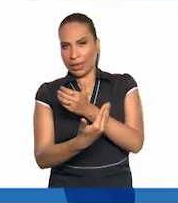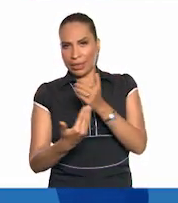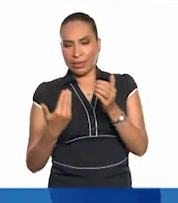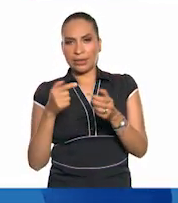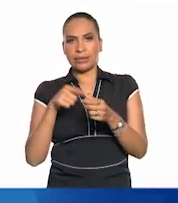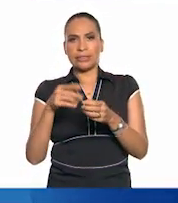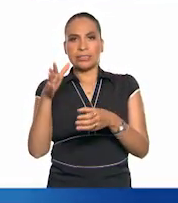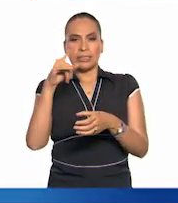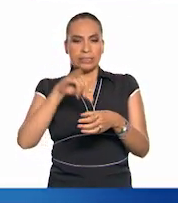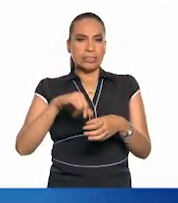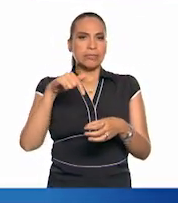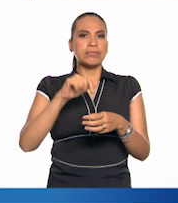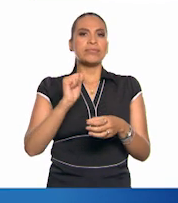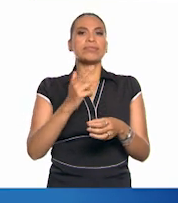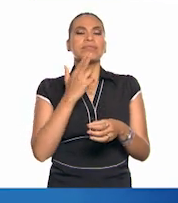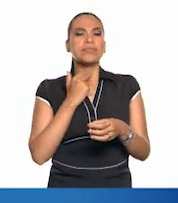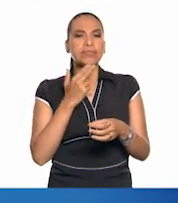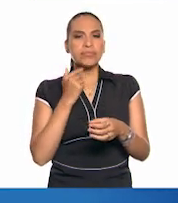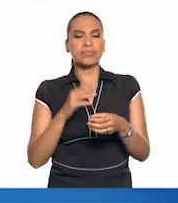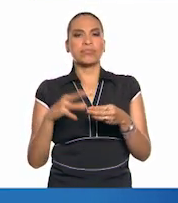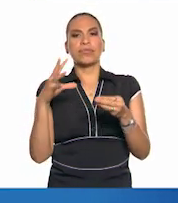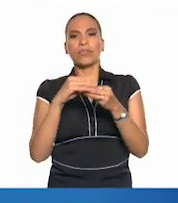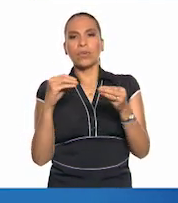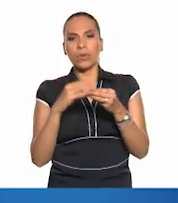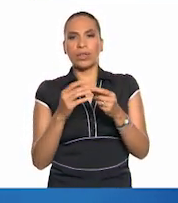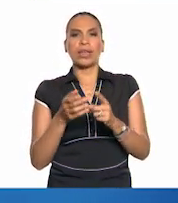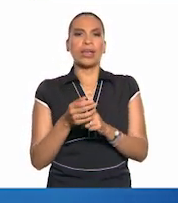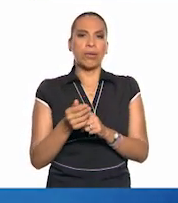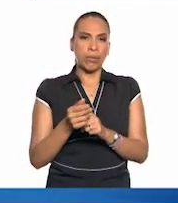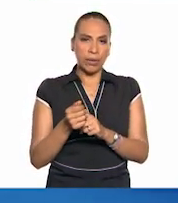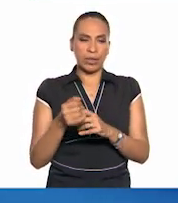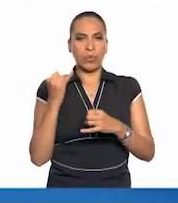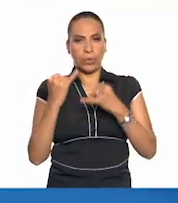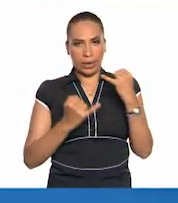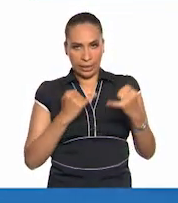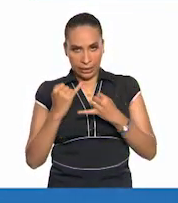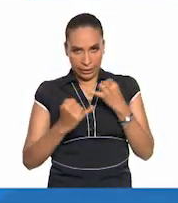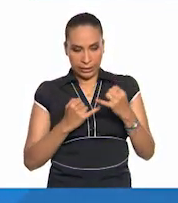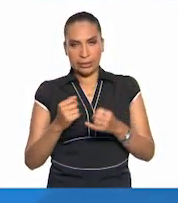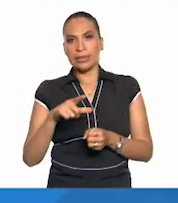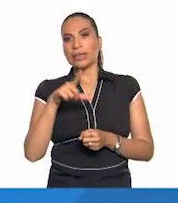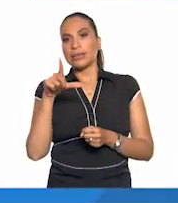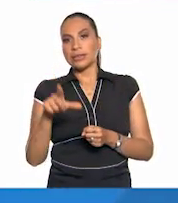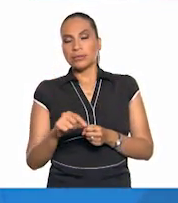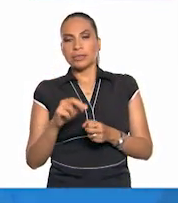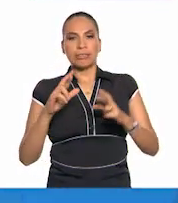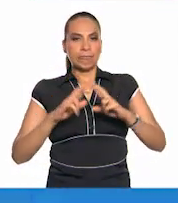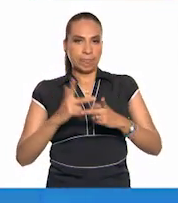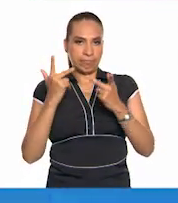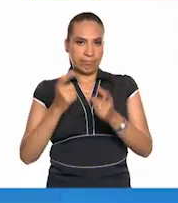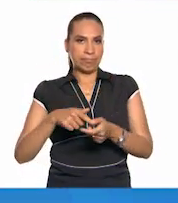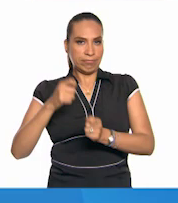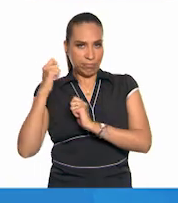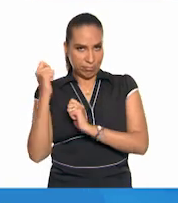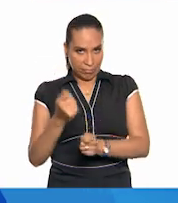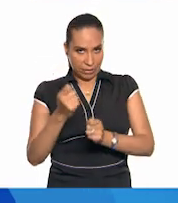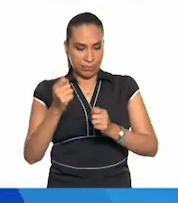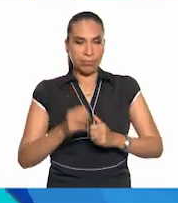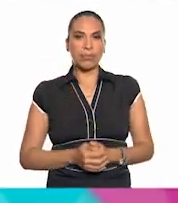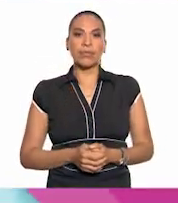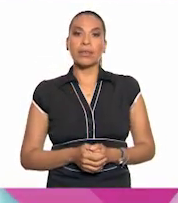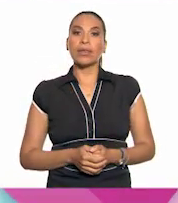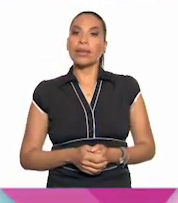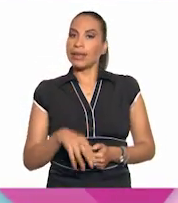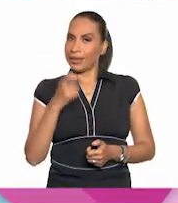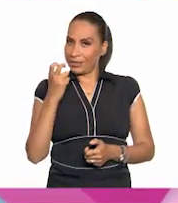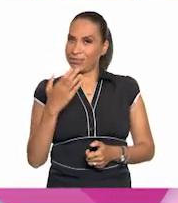y se rellenan con dulces, fruta, cacahuates y juguetes. Después se rompen con un palo. ¡Yay!